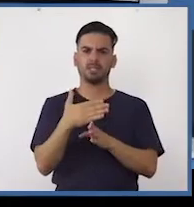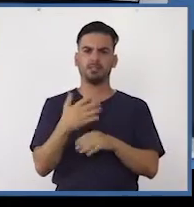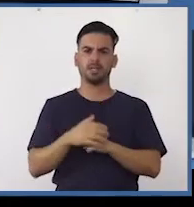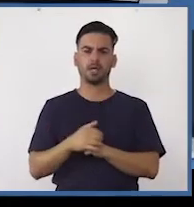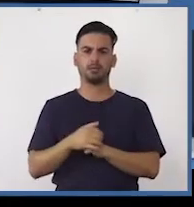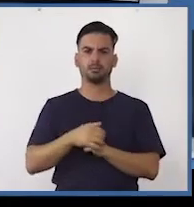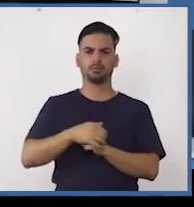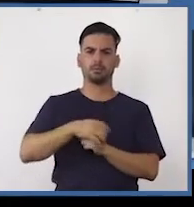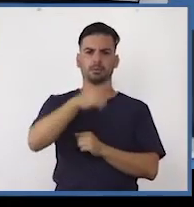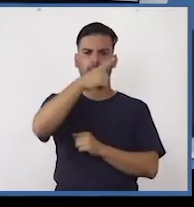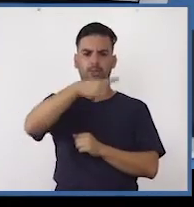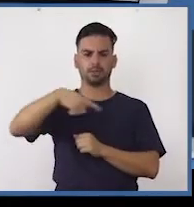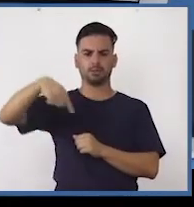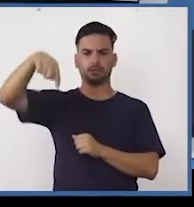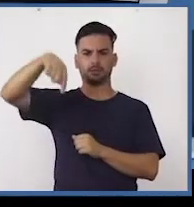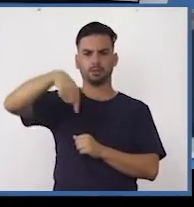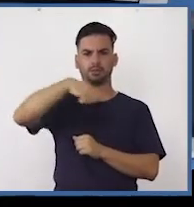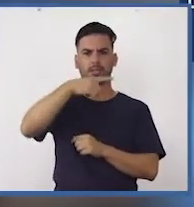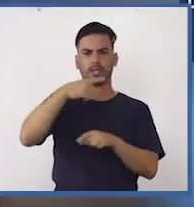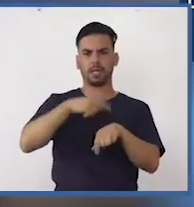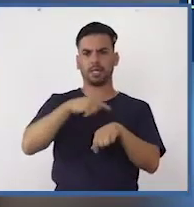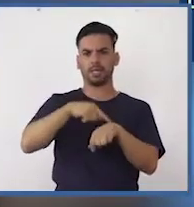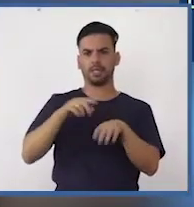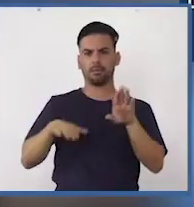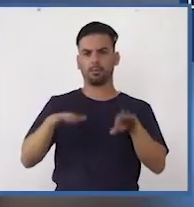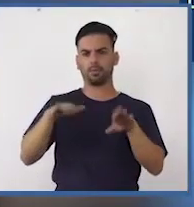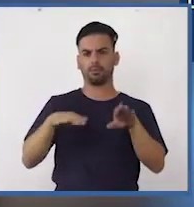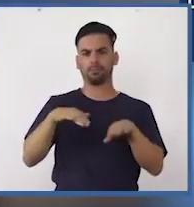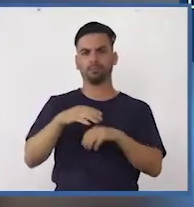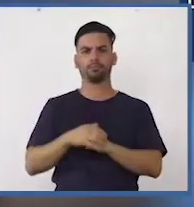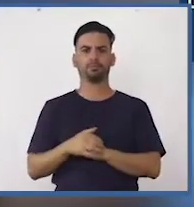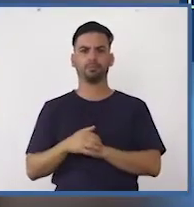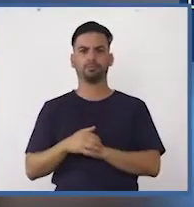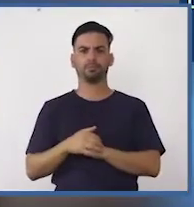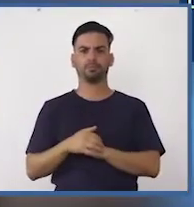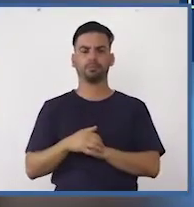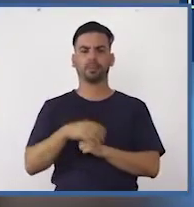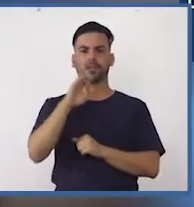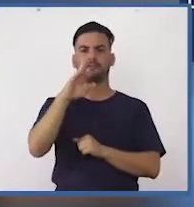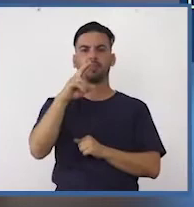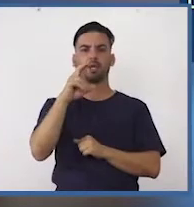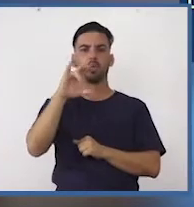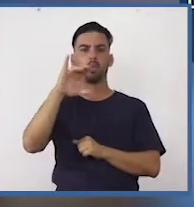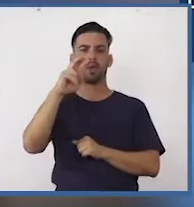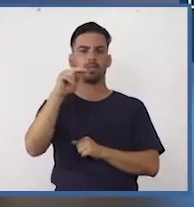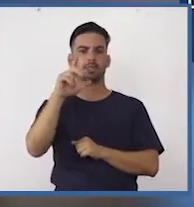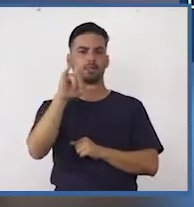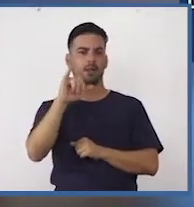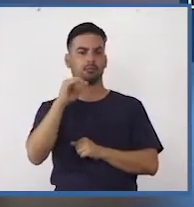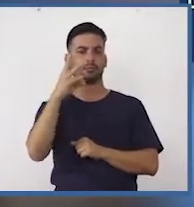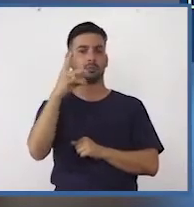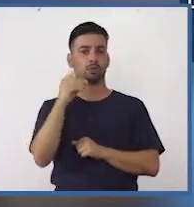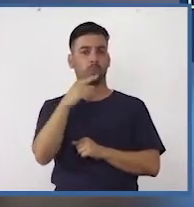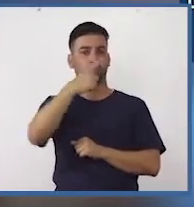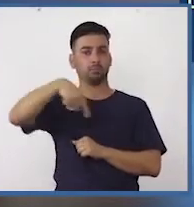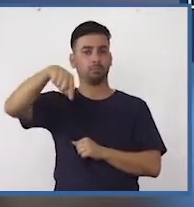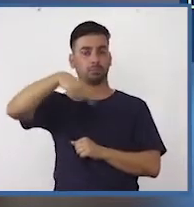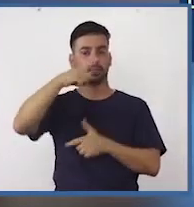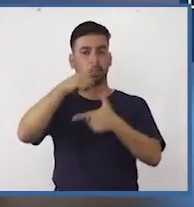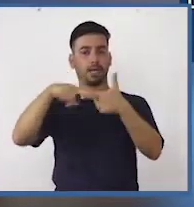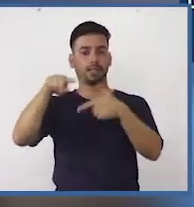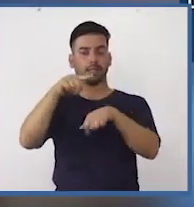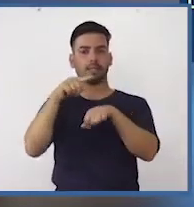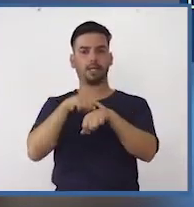al tiempo entre el número de oscilaciones, que la frecuencia va a ser igual al número de oscilaciones entre el tiempo. Por lo tanto, entonces podemos decir que